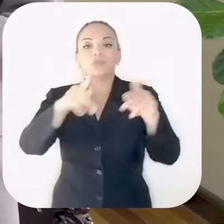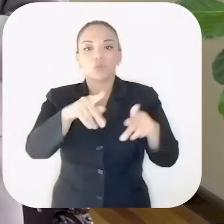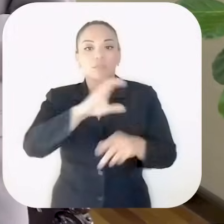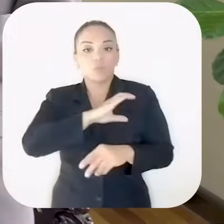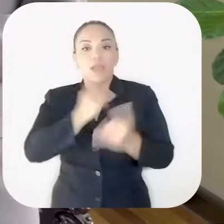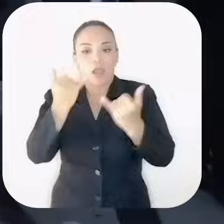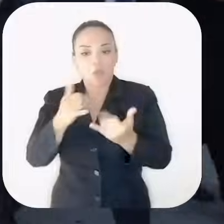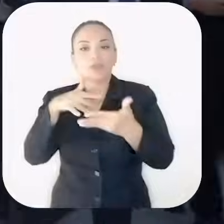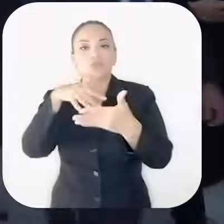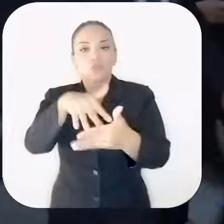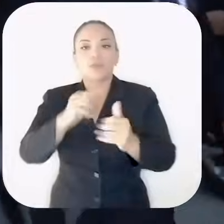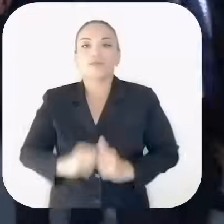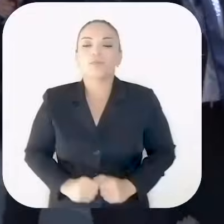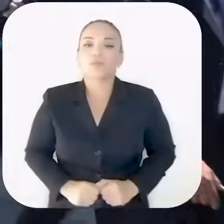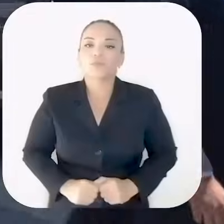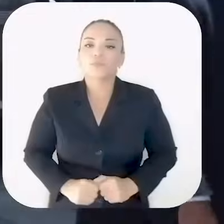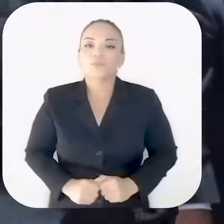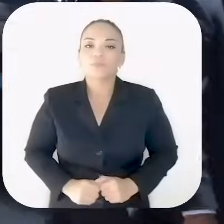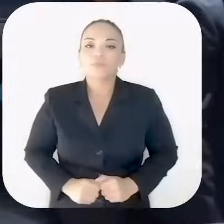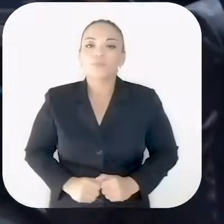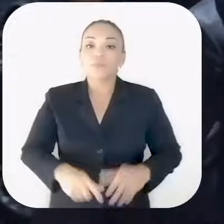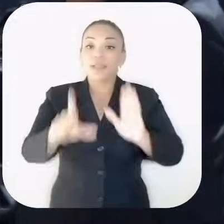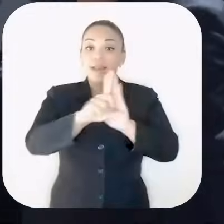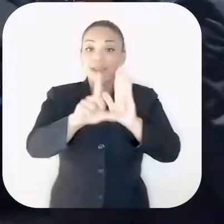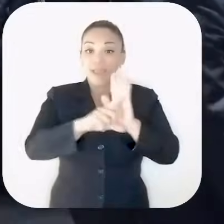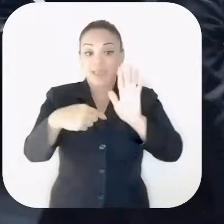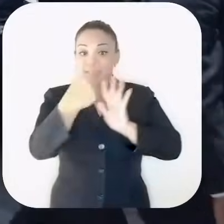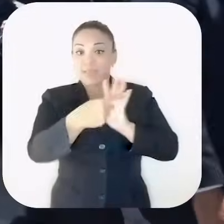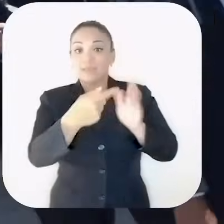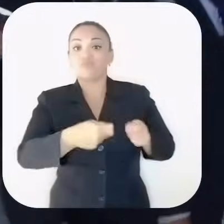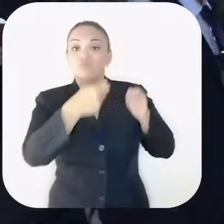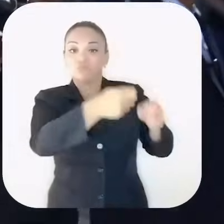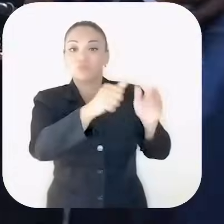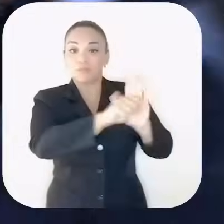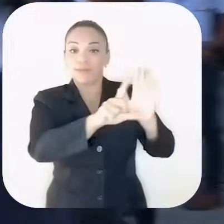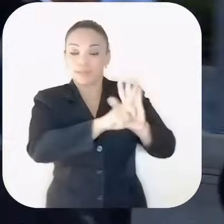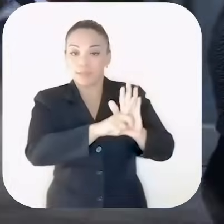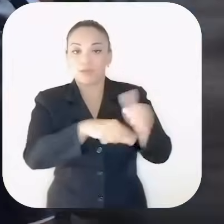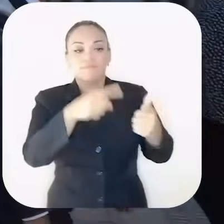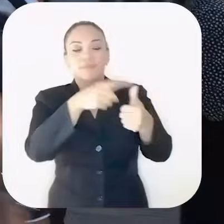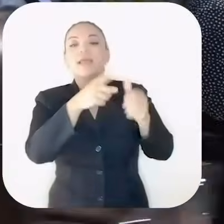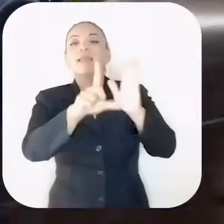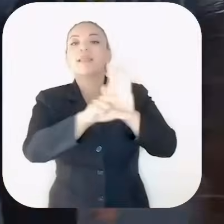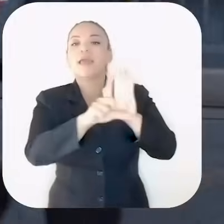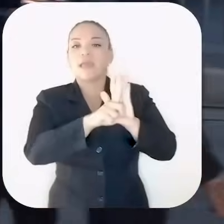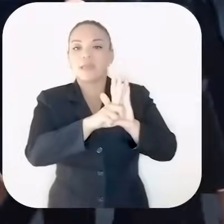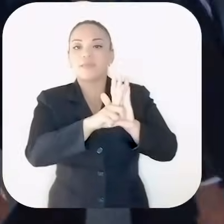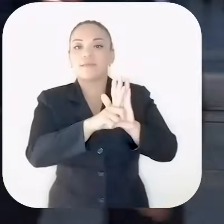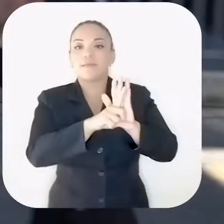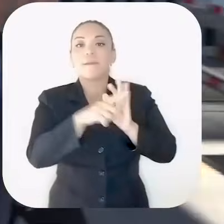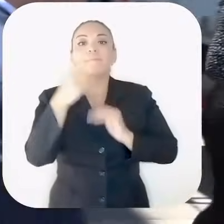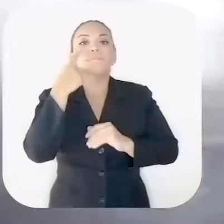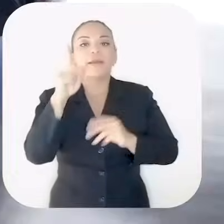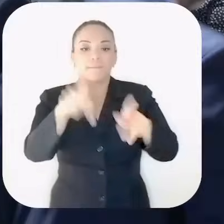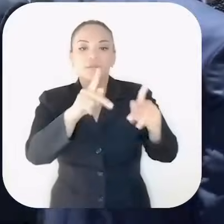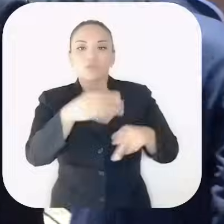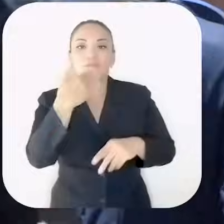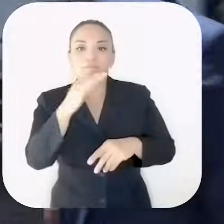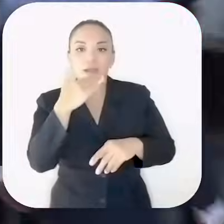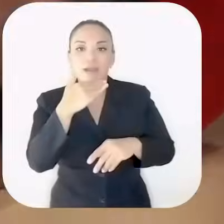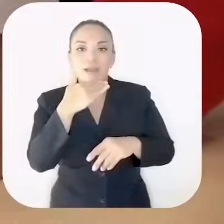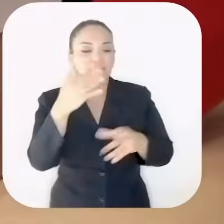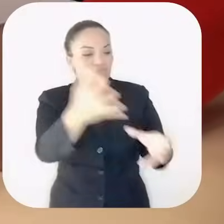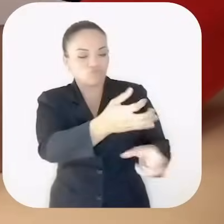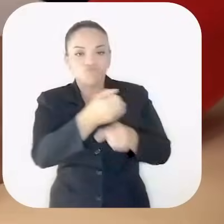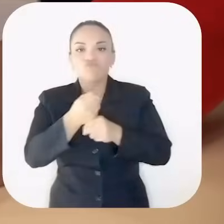básico policial. Dentro de las leyes que presentamos a la corriente legislativa está la ley para sacar a los delincuentes de las